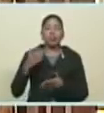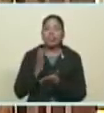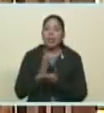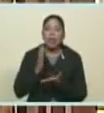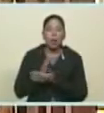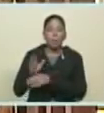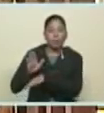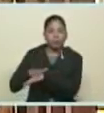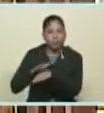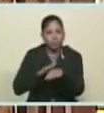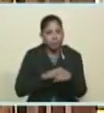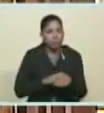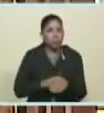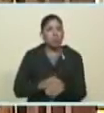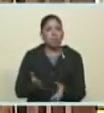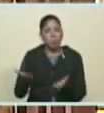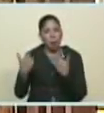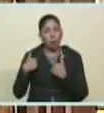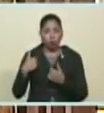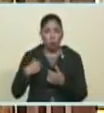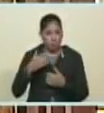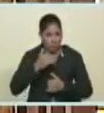siempre hago.